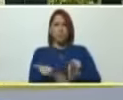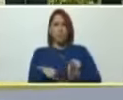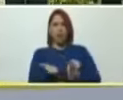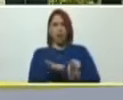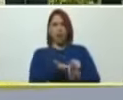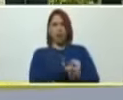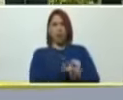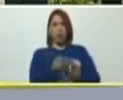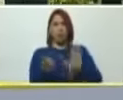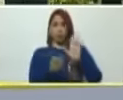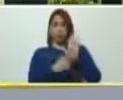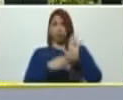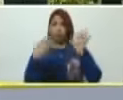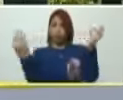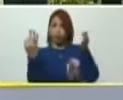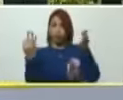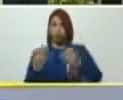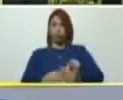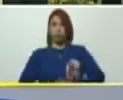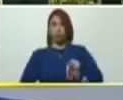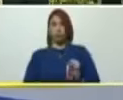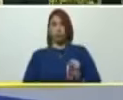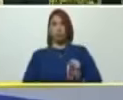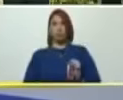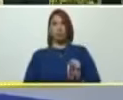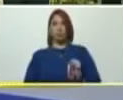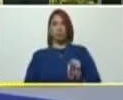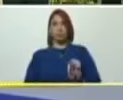Es de verdadita, es de verdad, verdad.